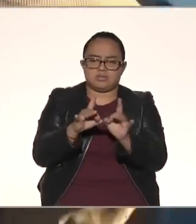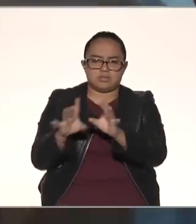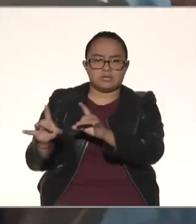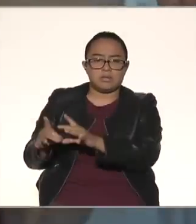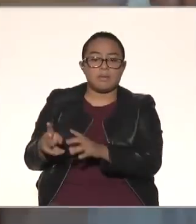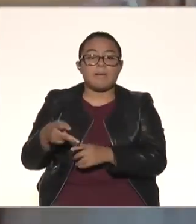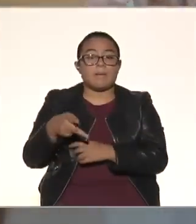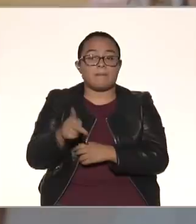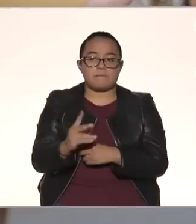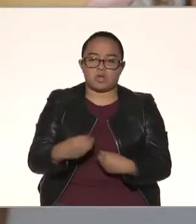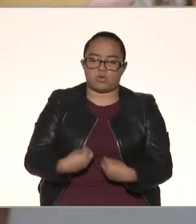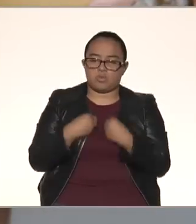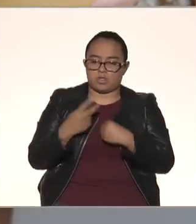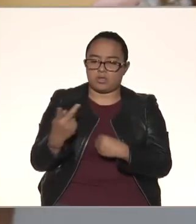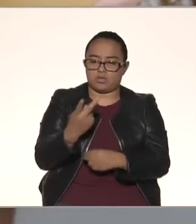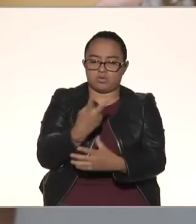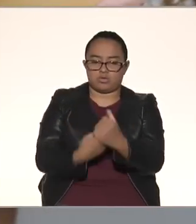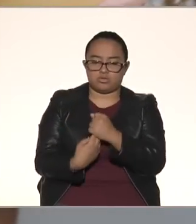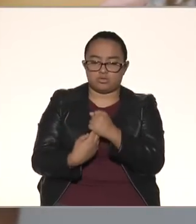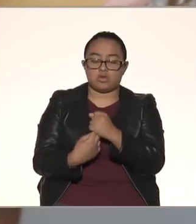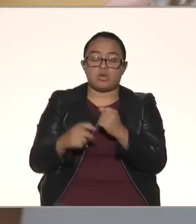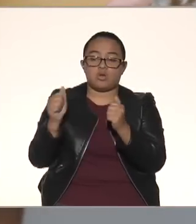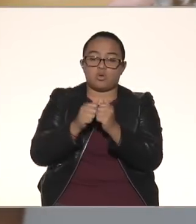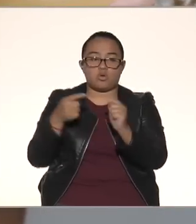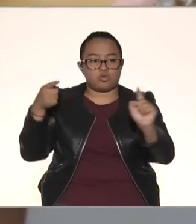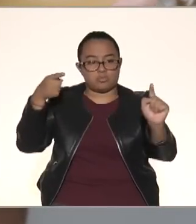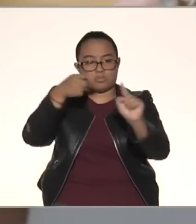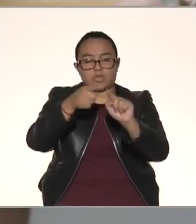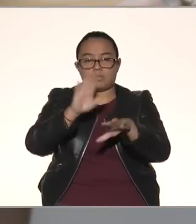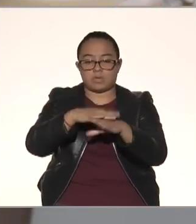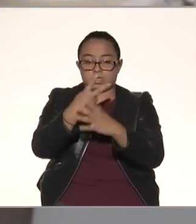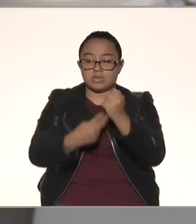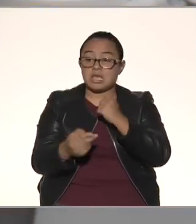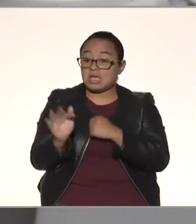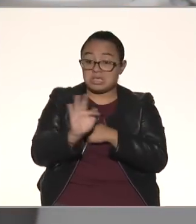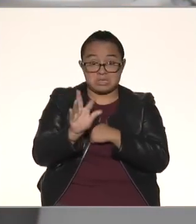una vida en conjunto, con una meta conjunta. Si esto no existe, no hay pareja.